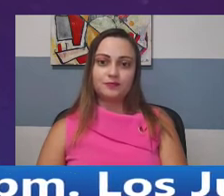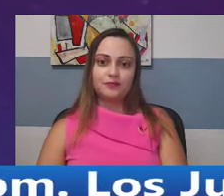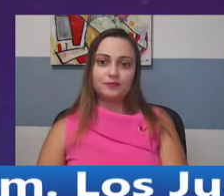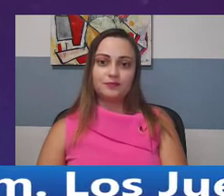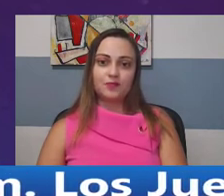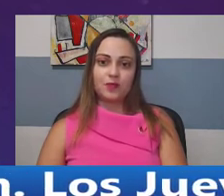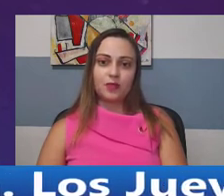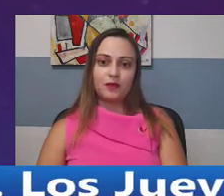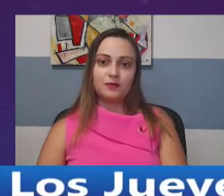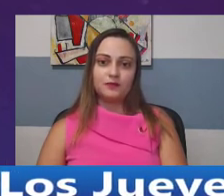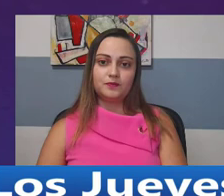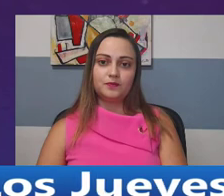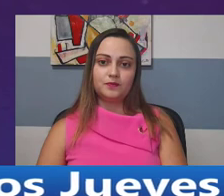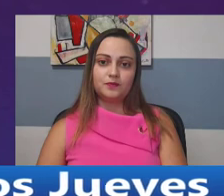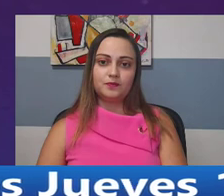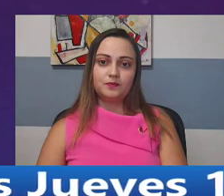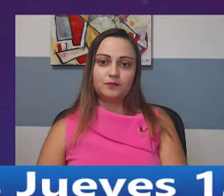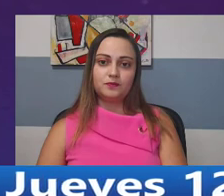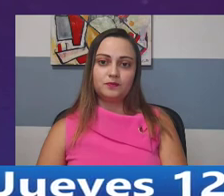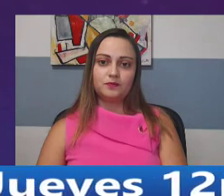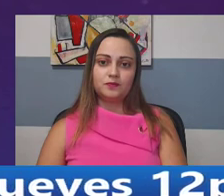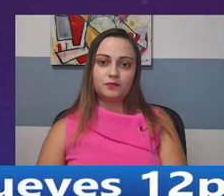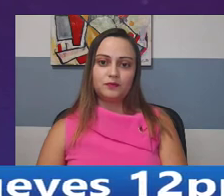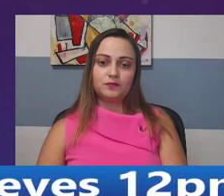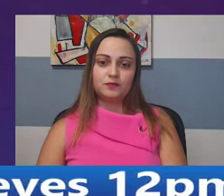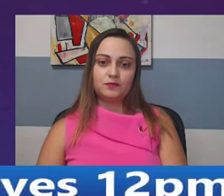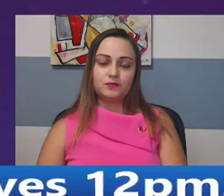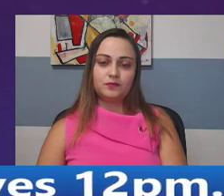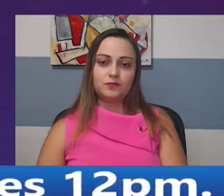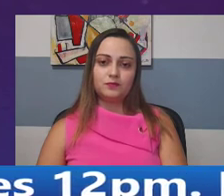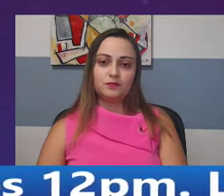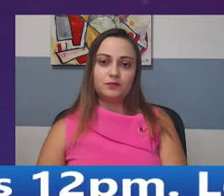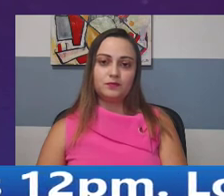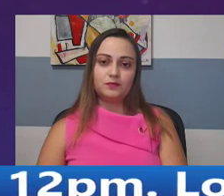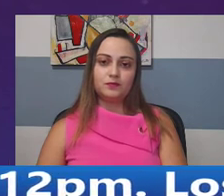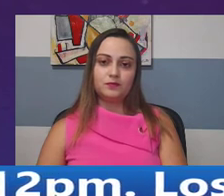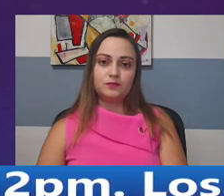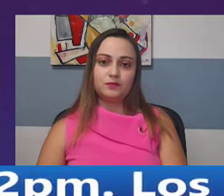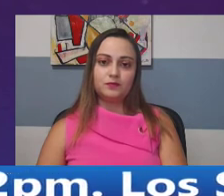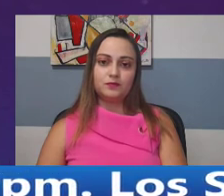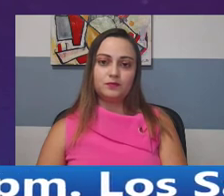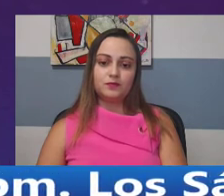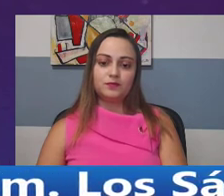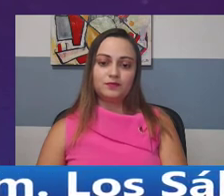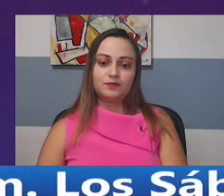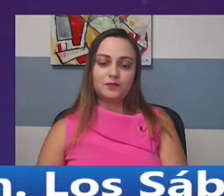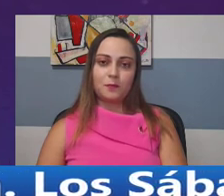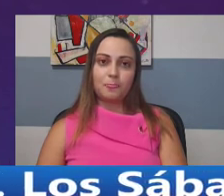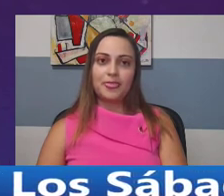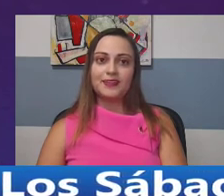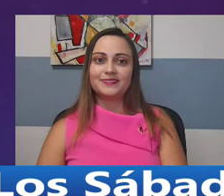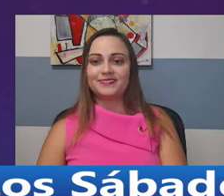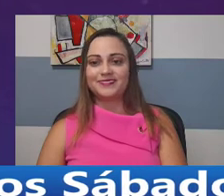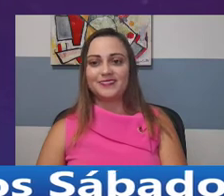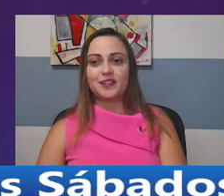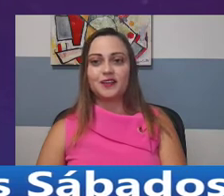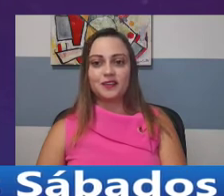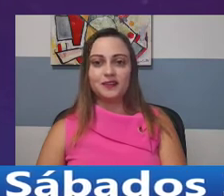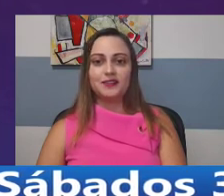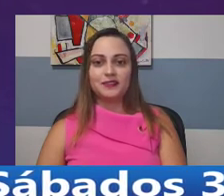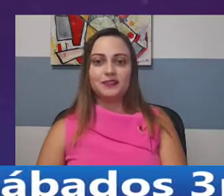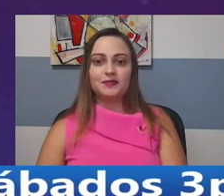ya te digo lo que tienes que aprender y si usted viene con que, bueno, ya me saqué mi licencia de real estate y voy a estar ganando muchísimo dinero,